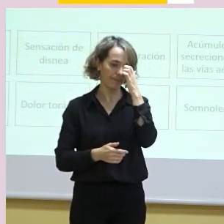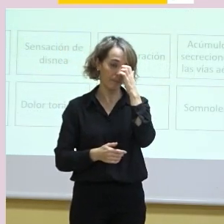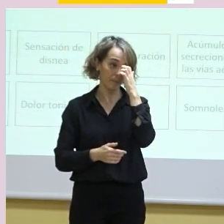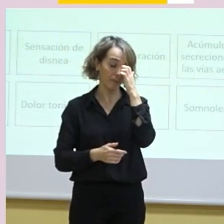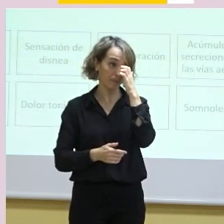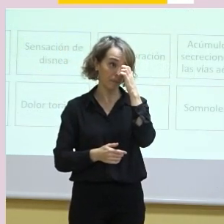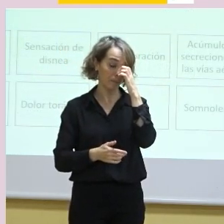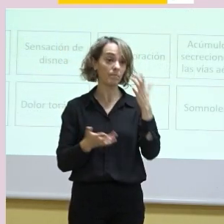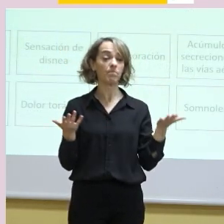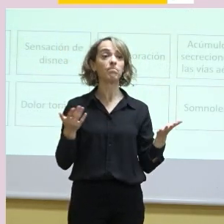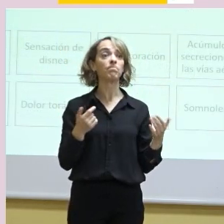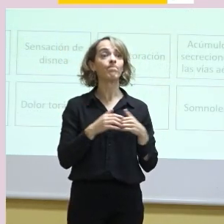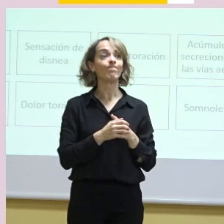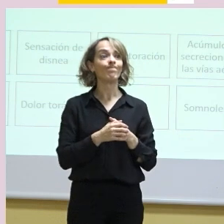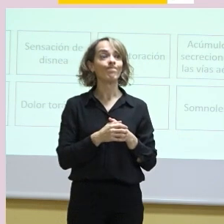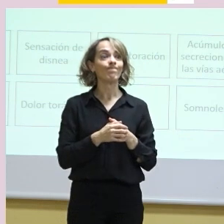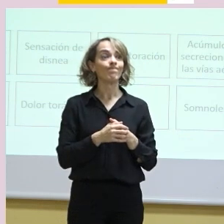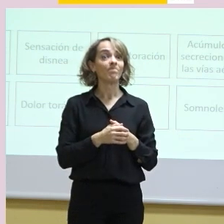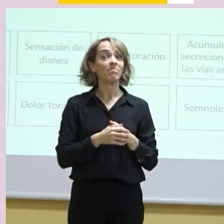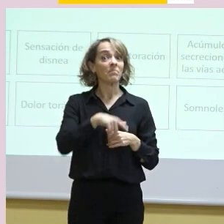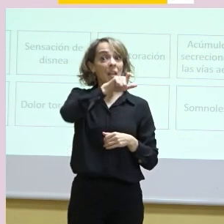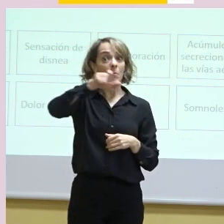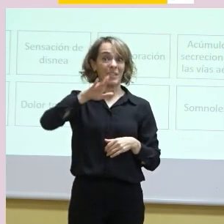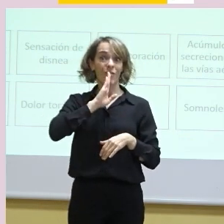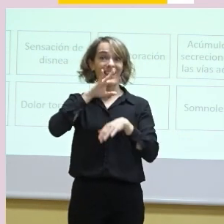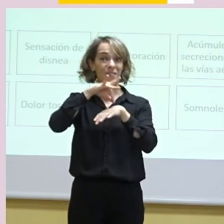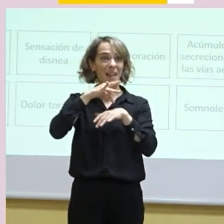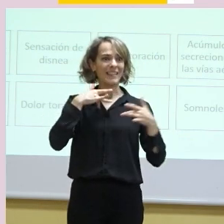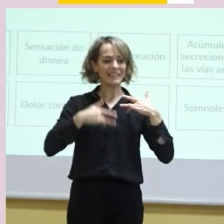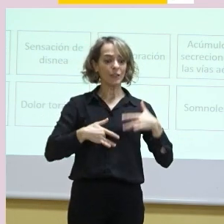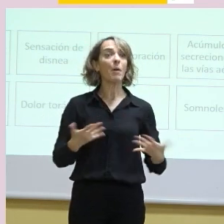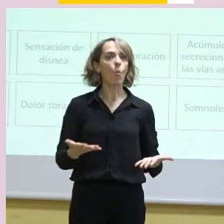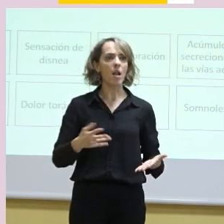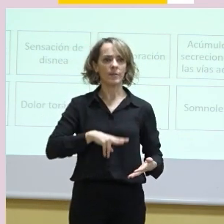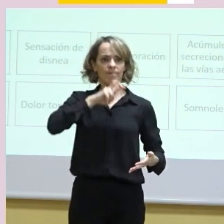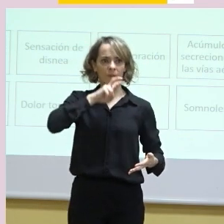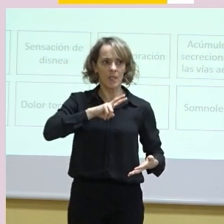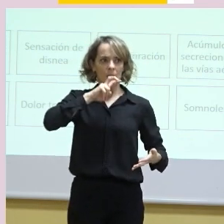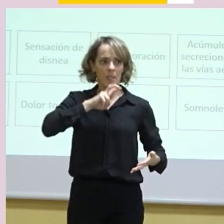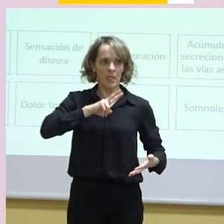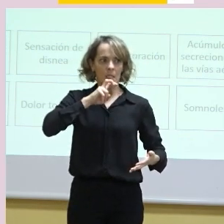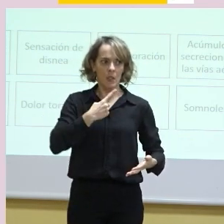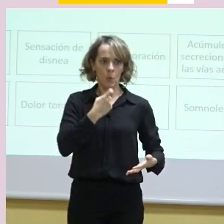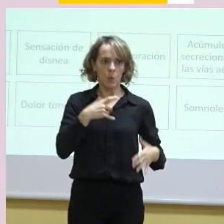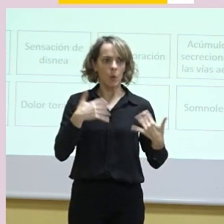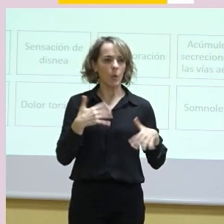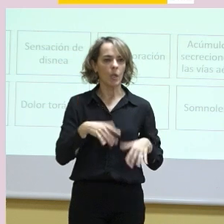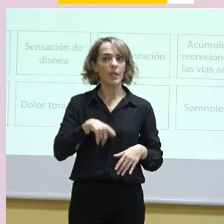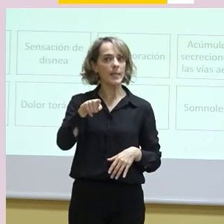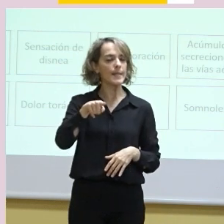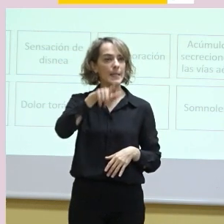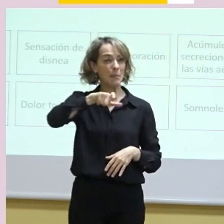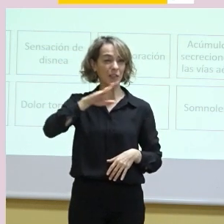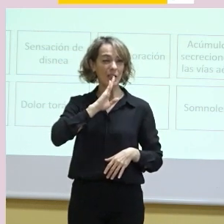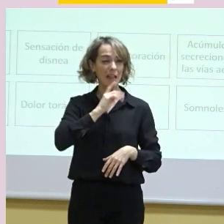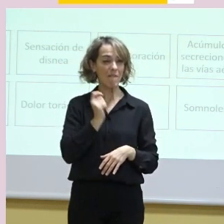¿Qué síntomas podemos ver asociados en estos pacientes? En primer lugar, la dificultad respiratoria. Suelen ser pacientes que tienen una